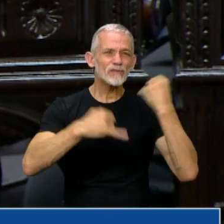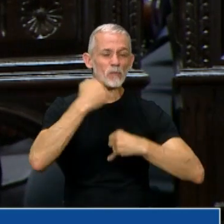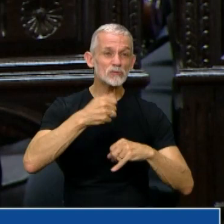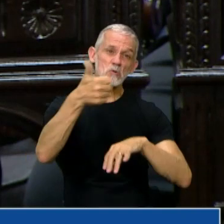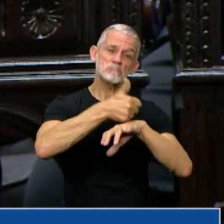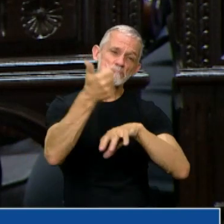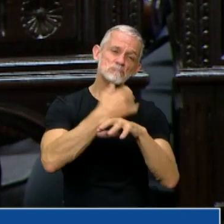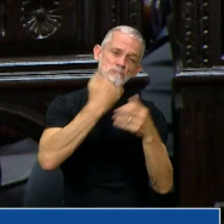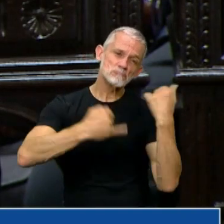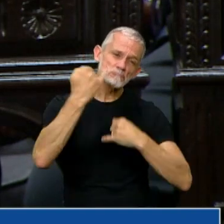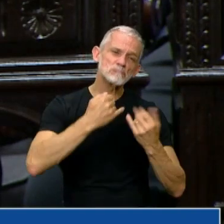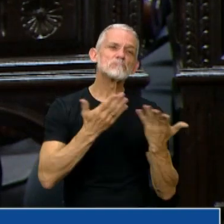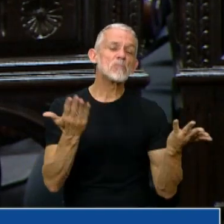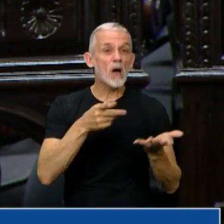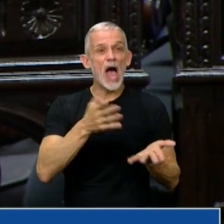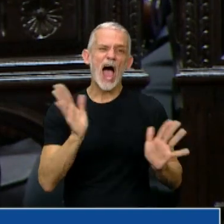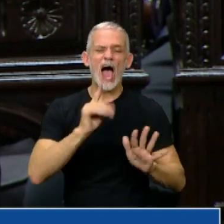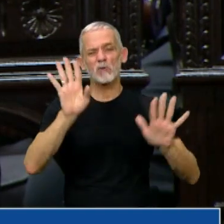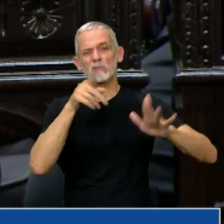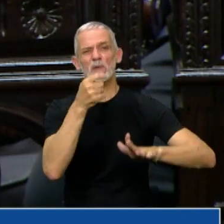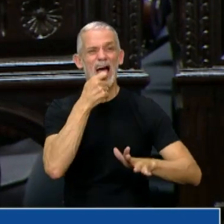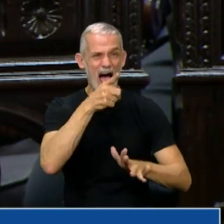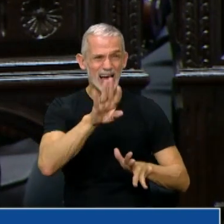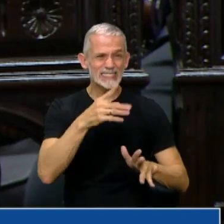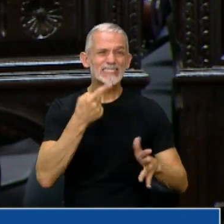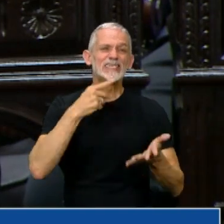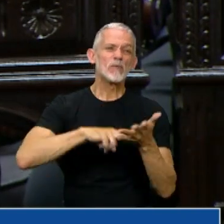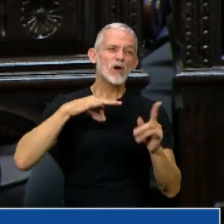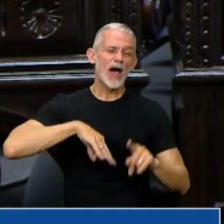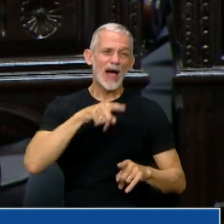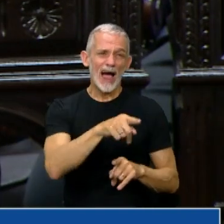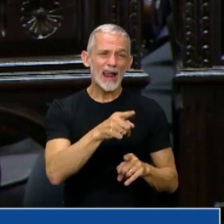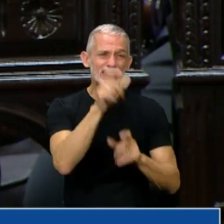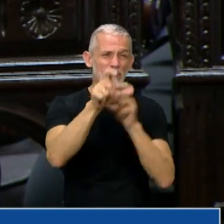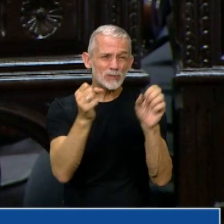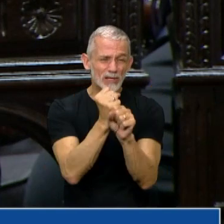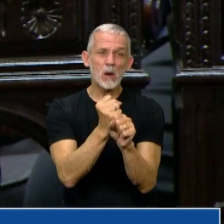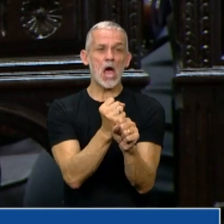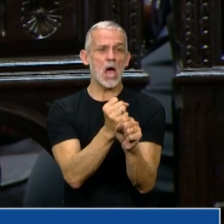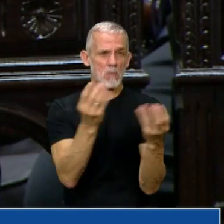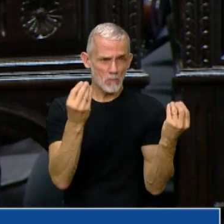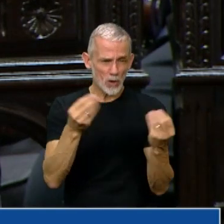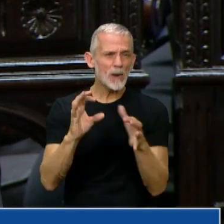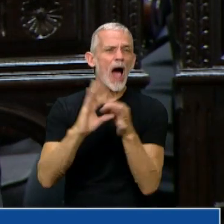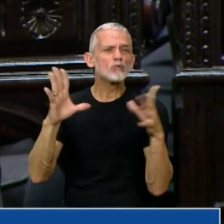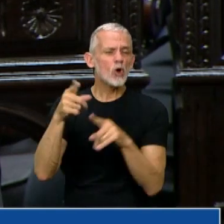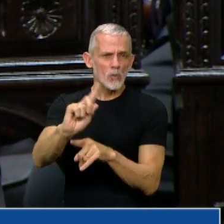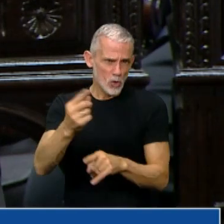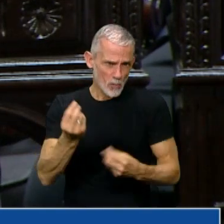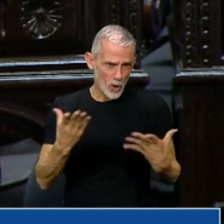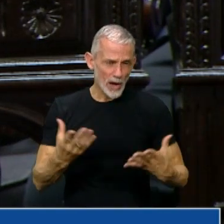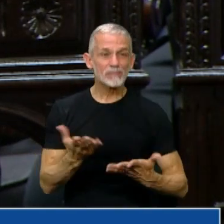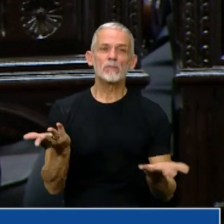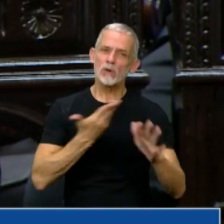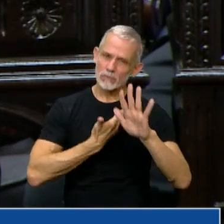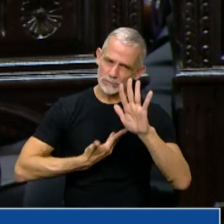informativas decir que, bueno, pero si hace esto con los trabajadores, ¿por qué no con los autónomos? El